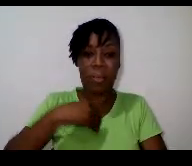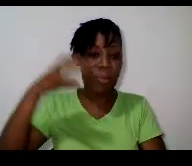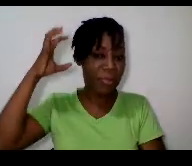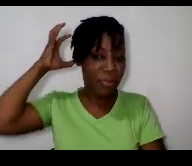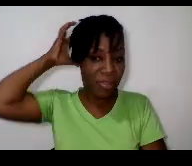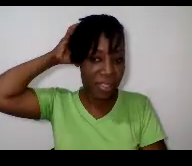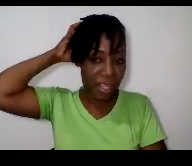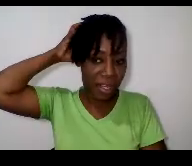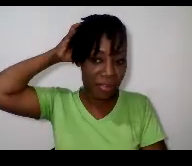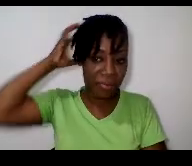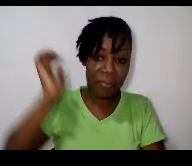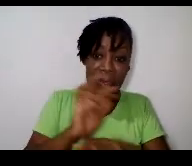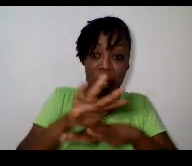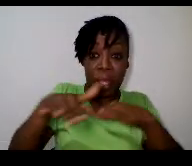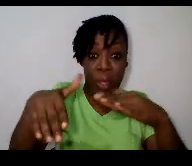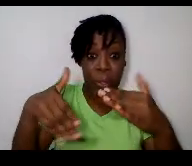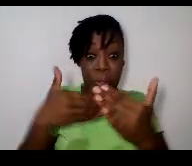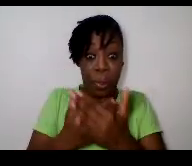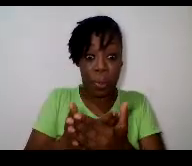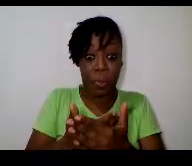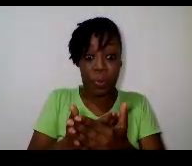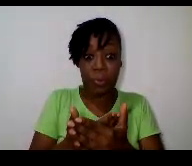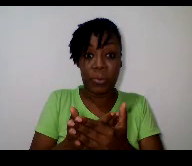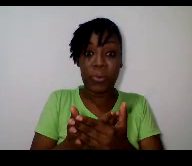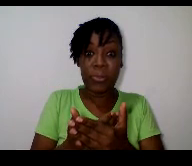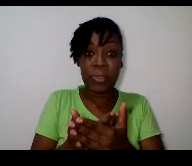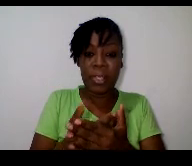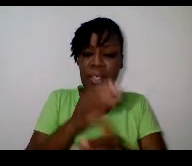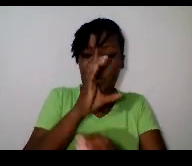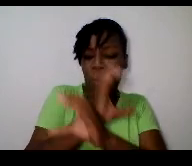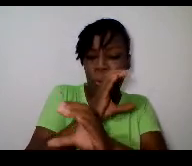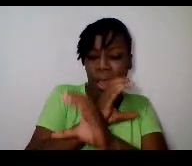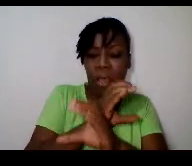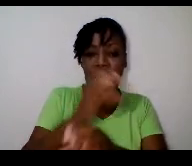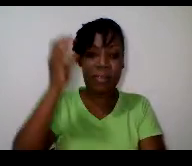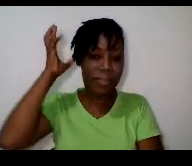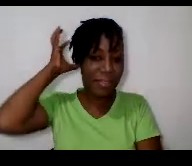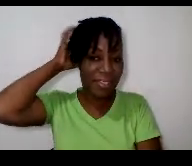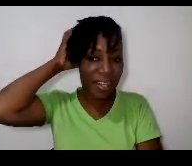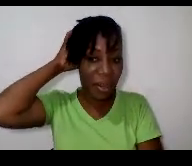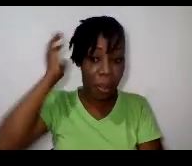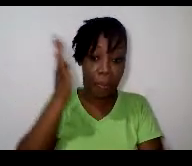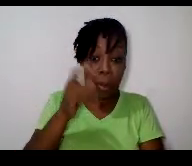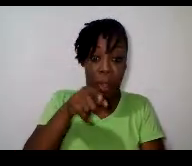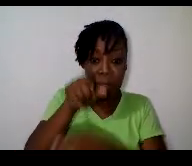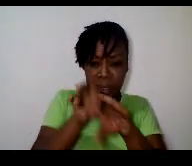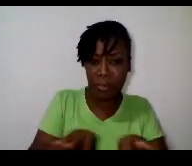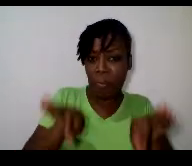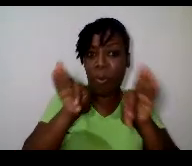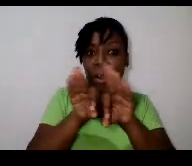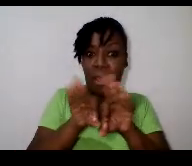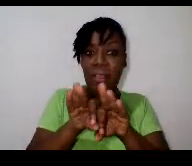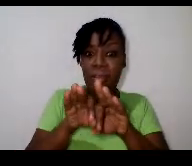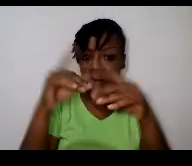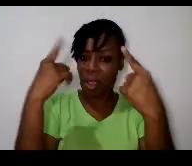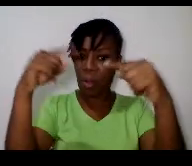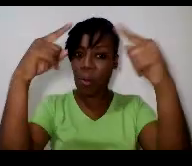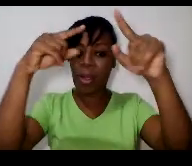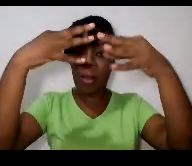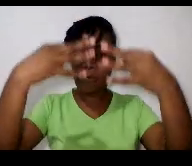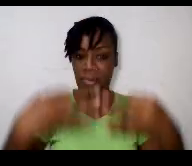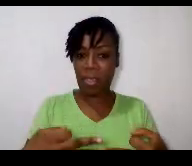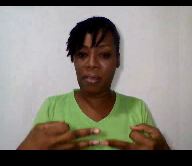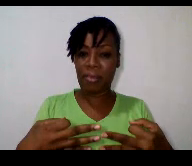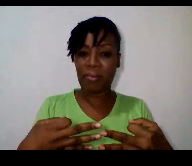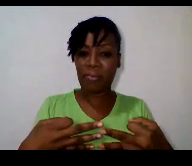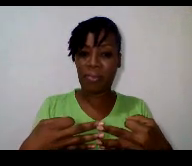Todos los que estamos en esta tormenta tenemos que cuidar este cerebro porque la clave para lograr que estemos bien, la